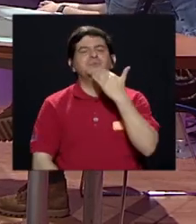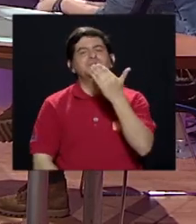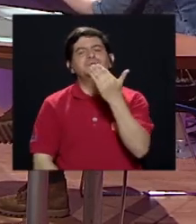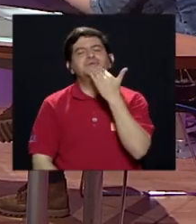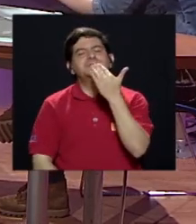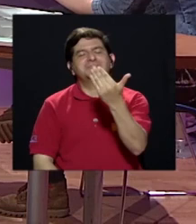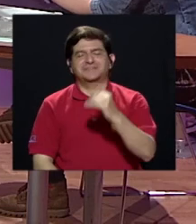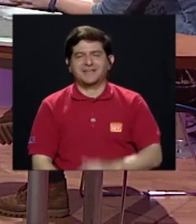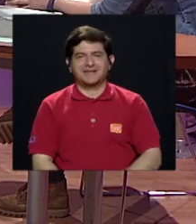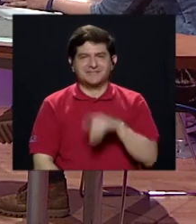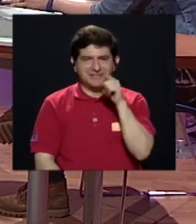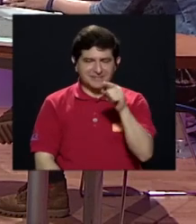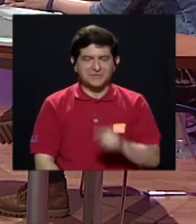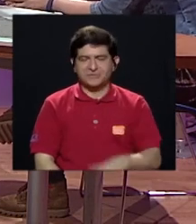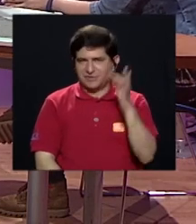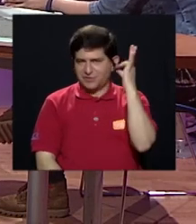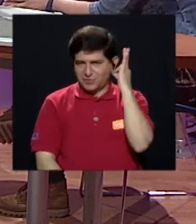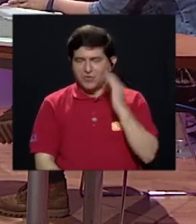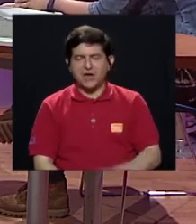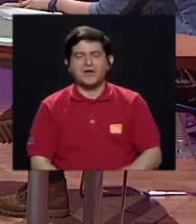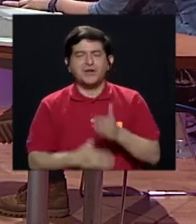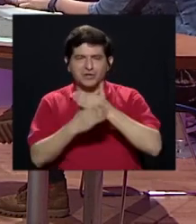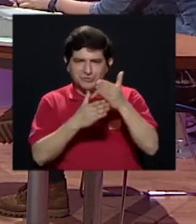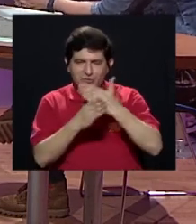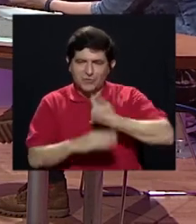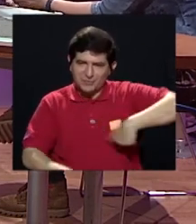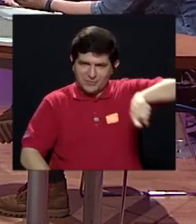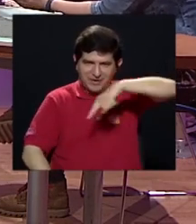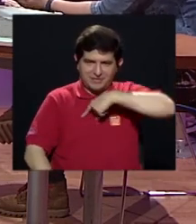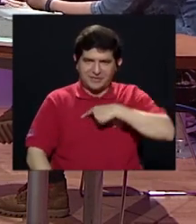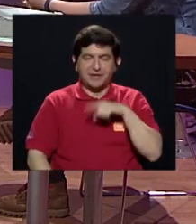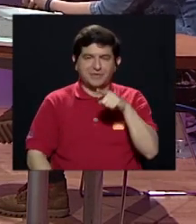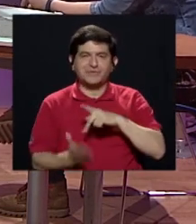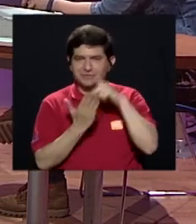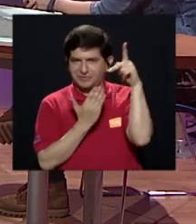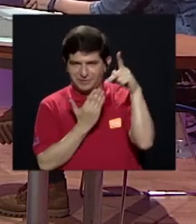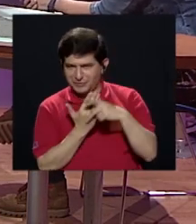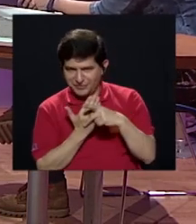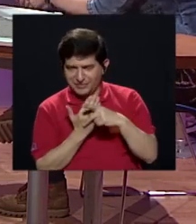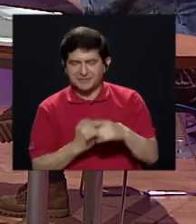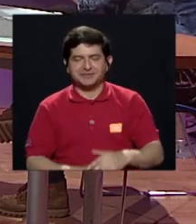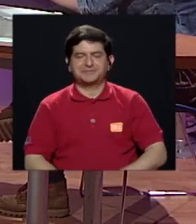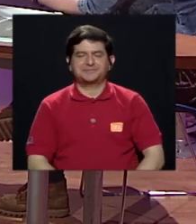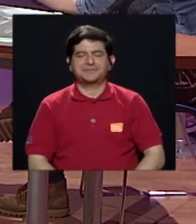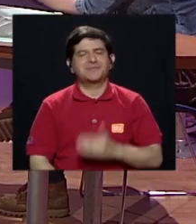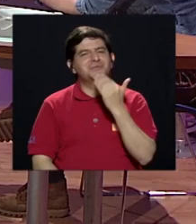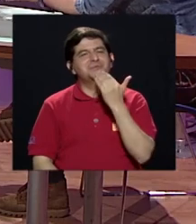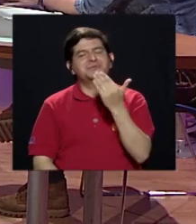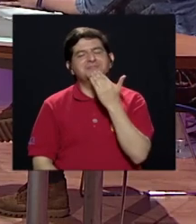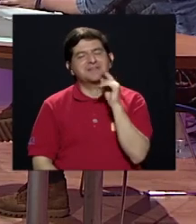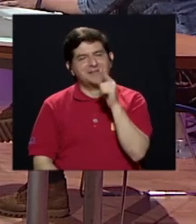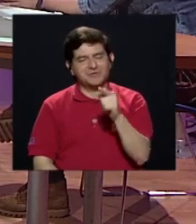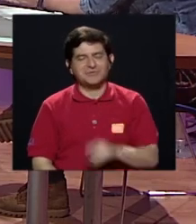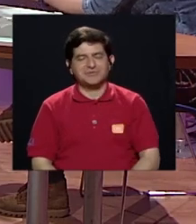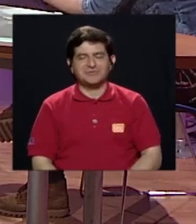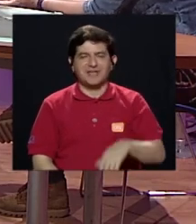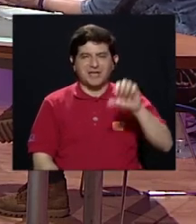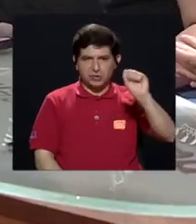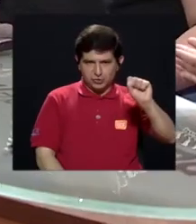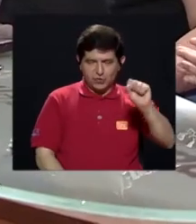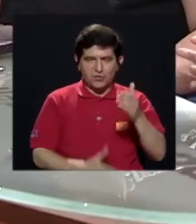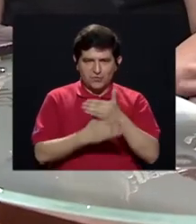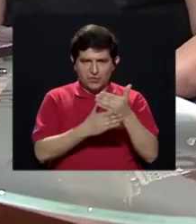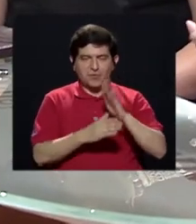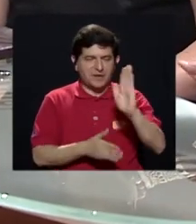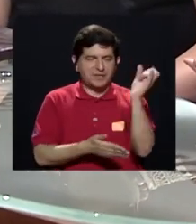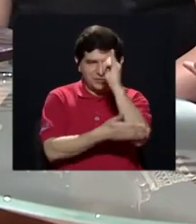gracias entonces a ustedes, chicas, por haber compartido con nosotros este espacio, ¿verdad? Agradecerte a vos, Sofi, por haber compartido